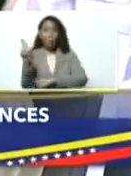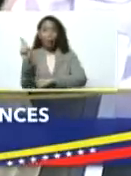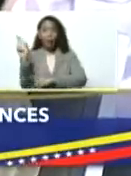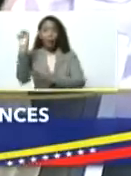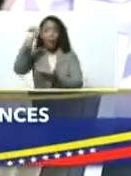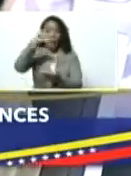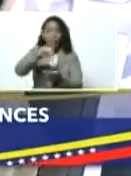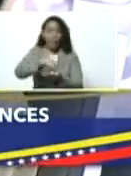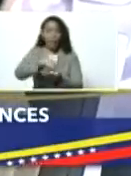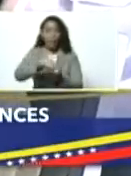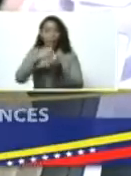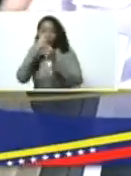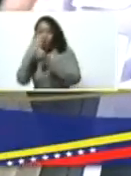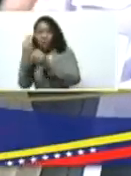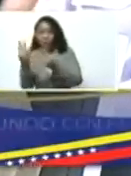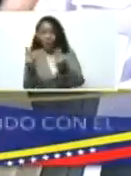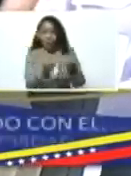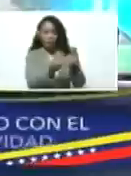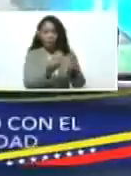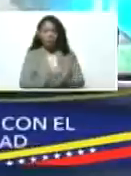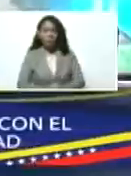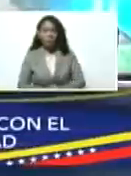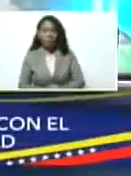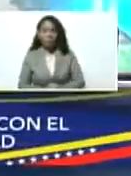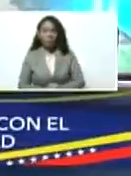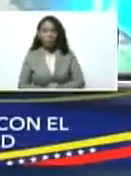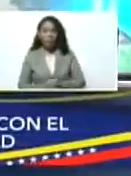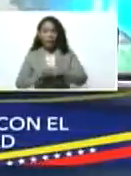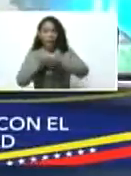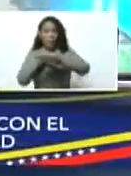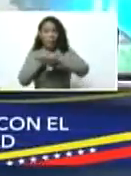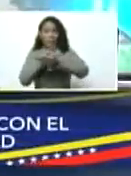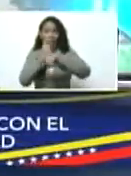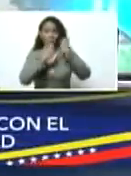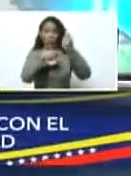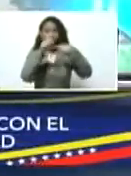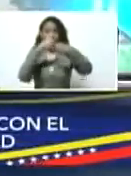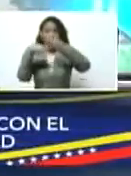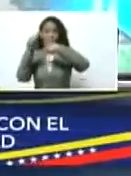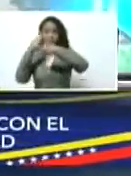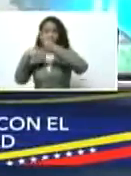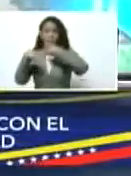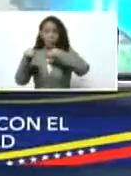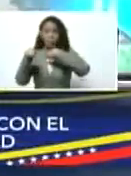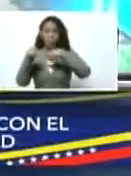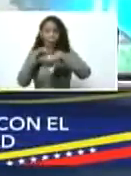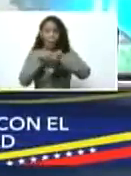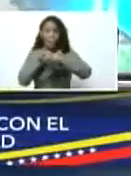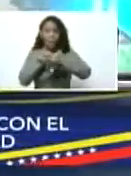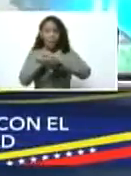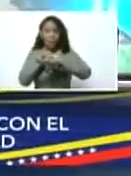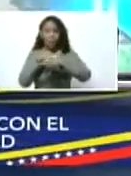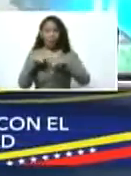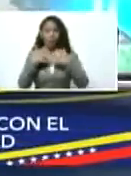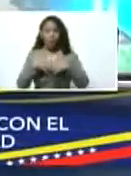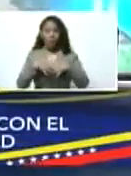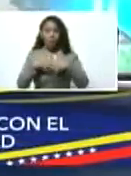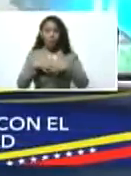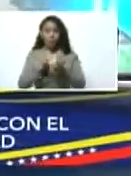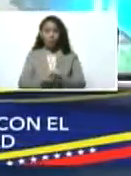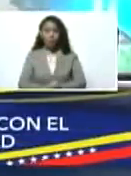Irán. Bienvenida. A la ministra de Comercio, al ministro de Industria.